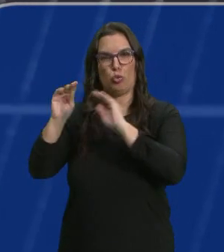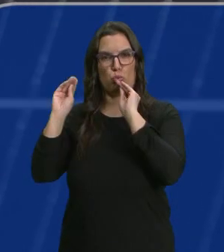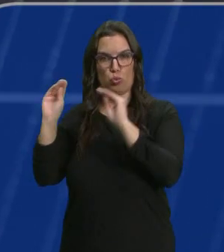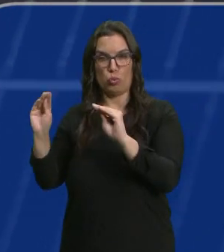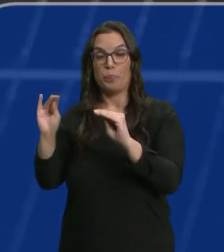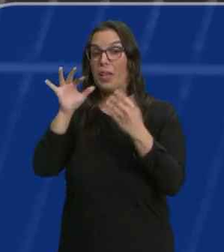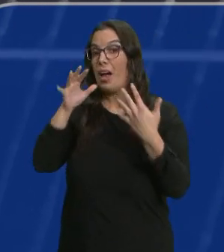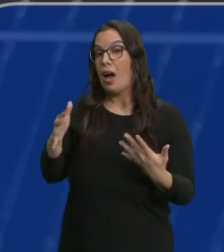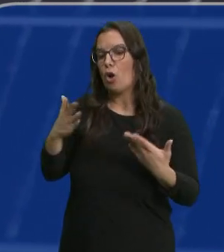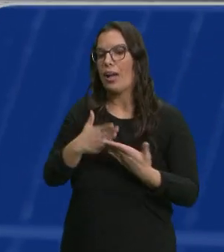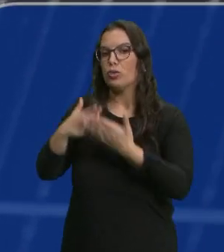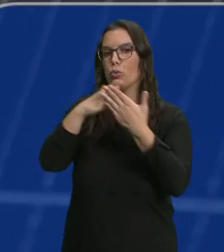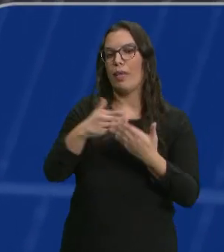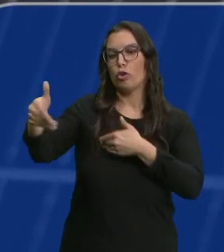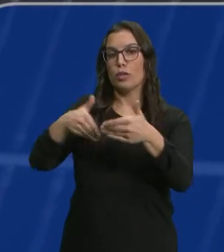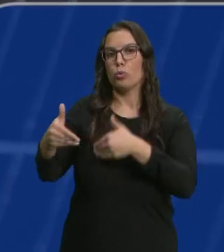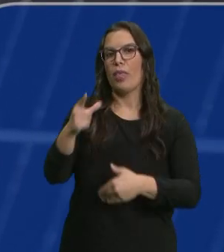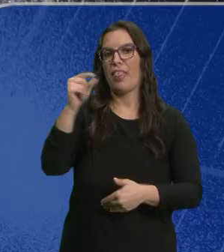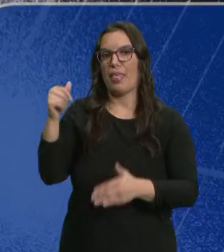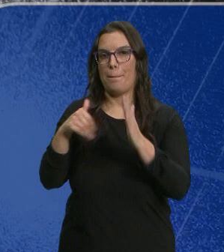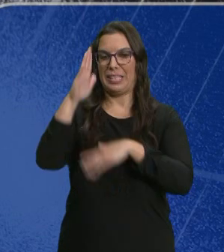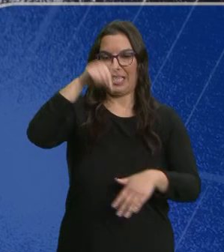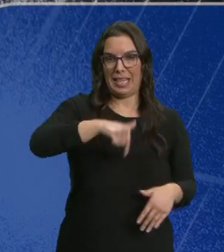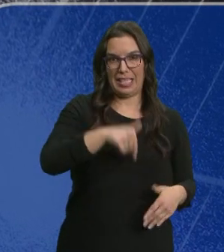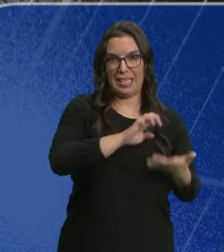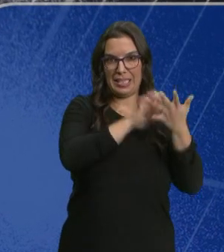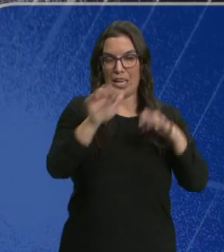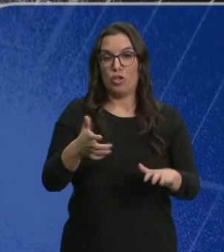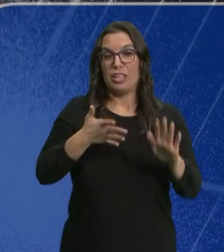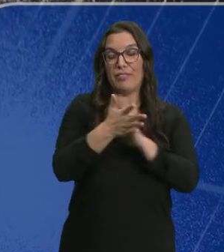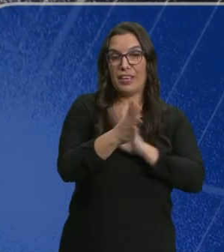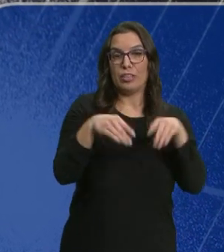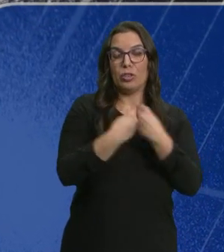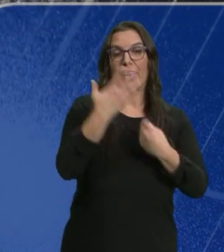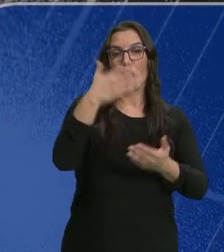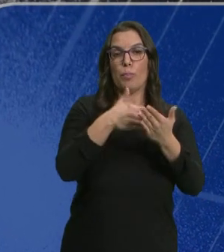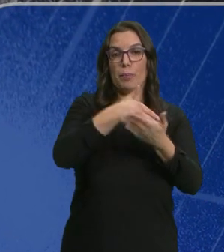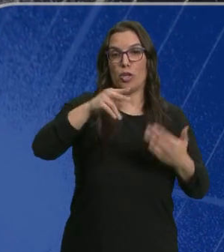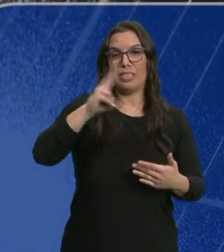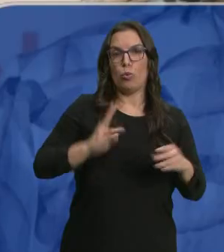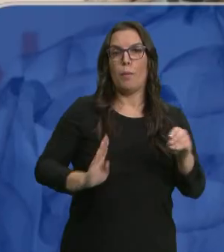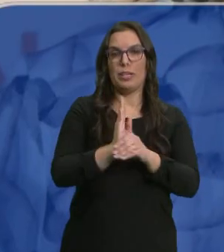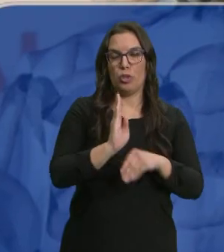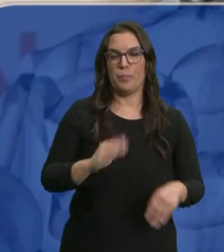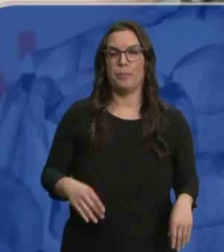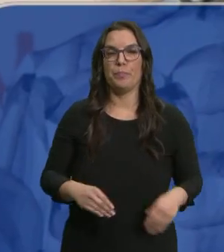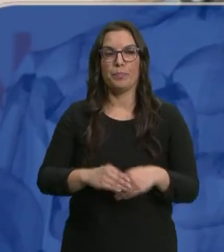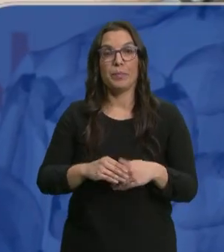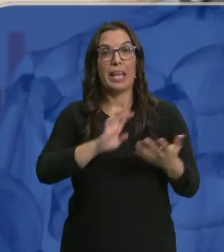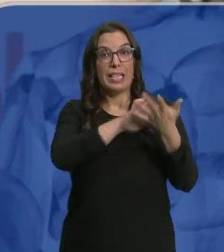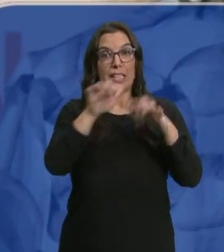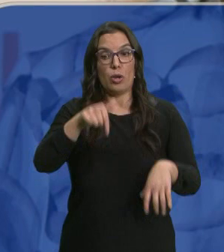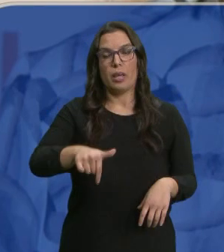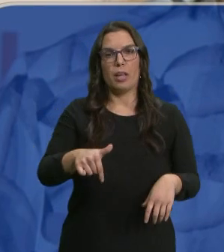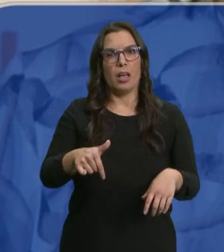En estos momentos se estudian más de 100 solicitudes en la comunidad, que supondrían más de 5.000 millones de euros de inversión. Castilla y León